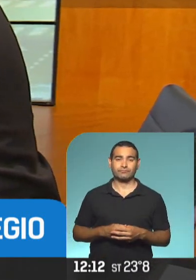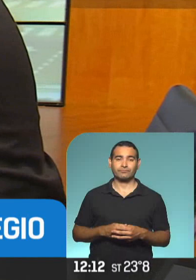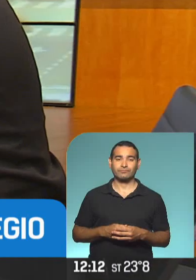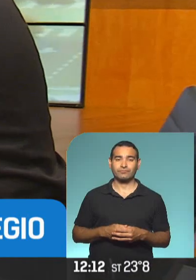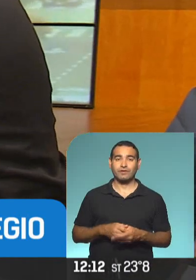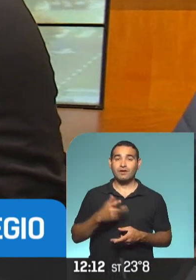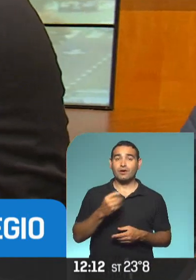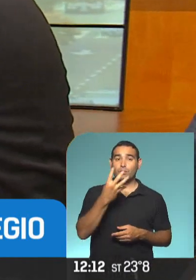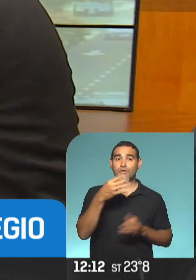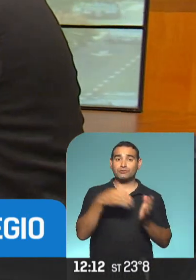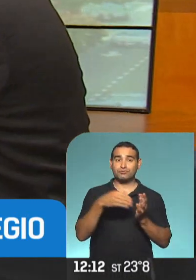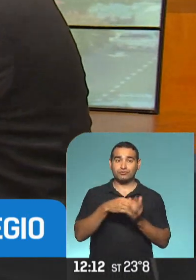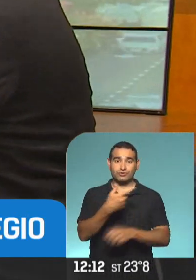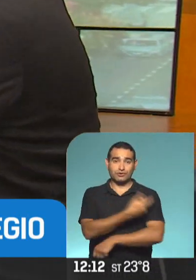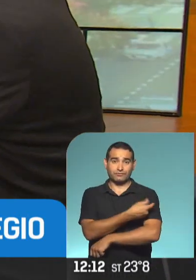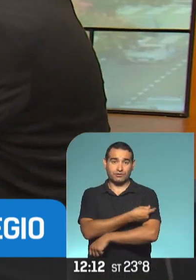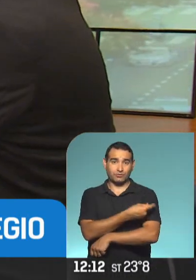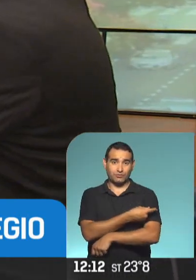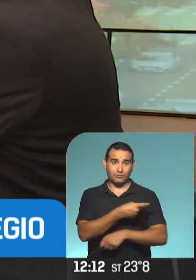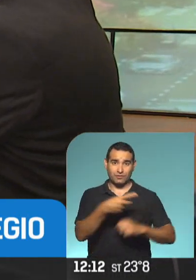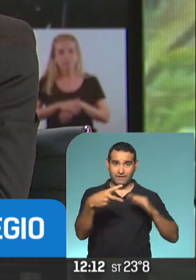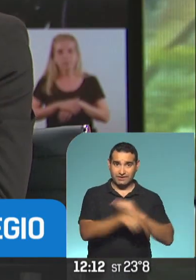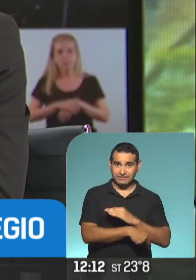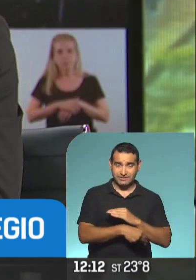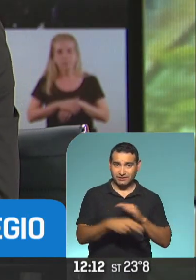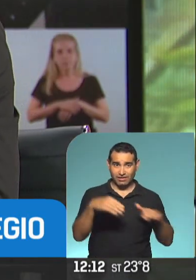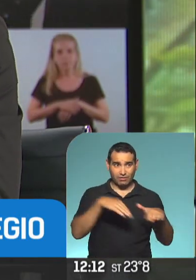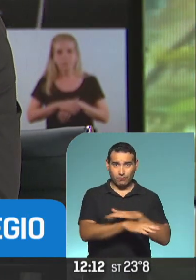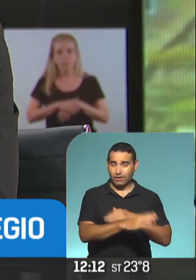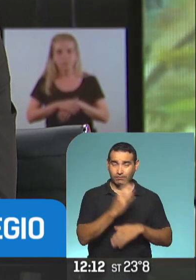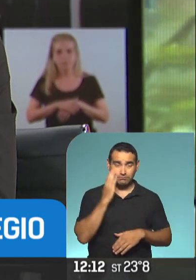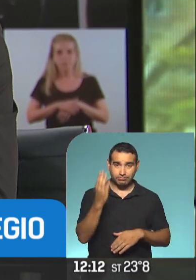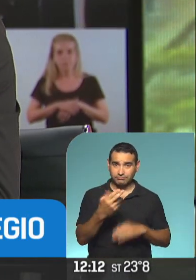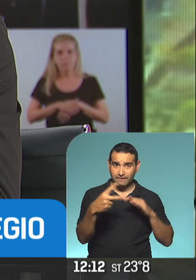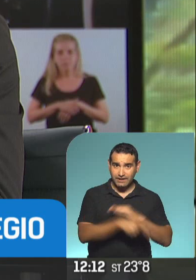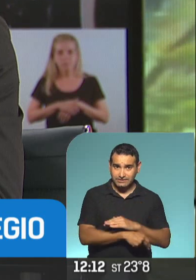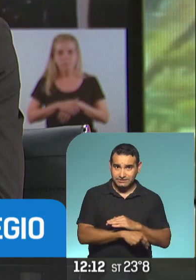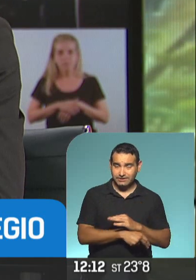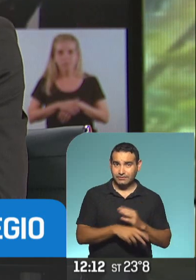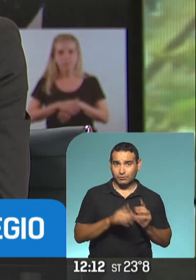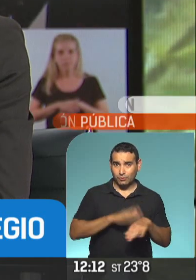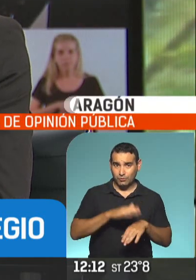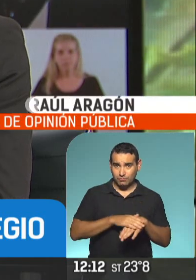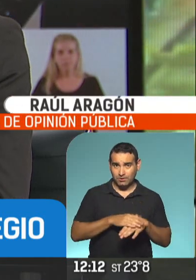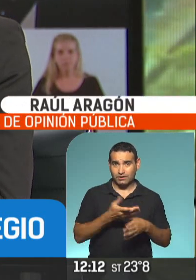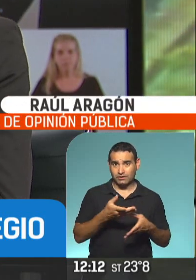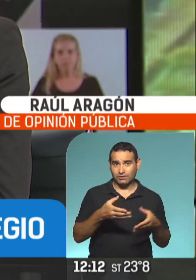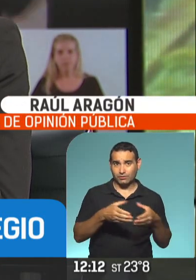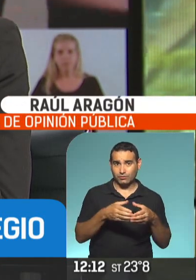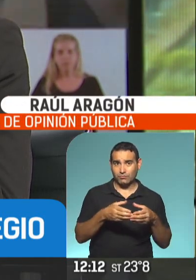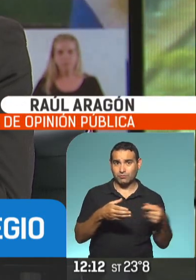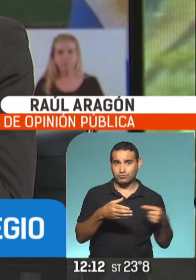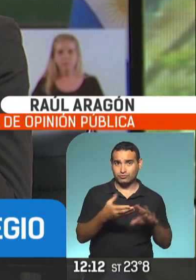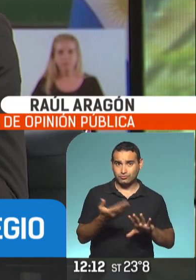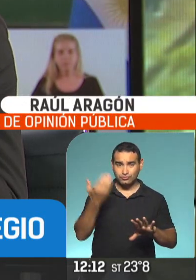que se vencieron 4 millones de vacunas, quedaron tiradas. Además, parte de esa oposición, creo que fue Lilita Carrió,